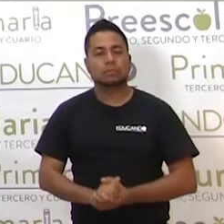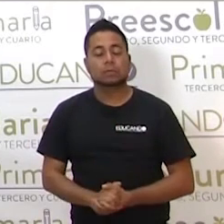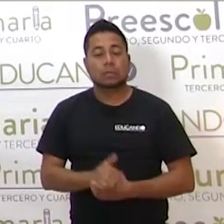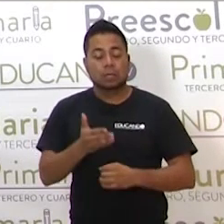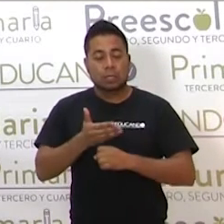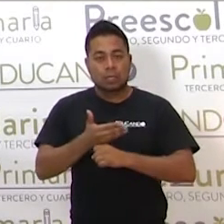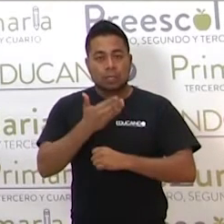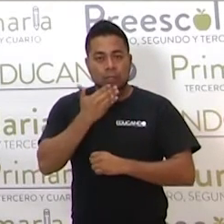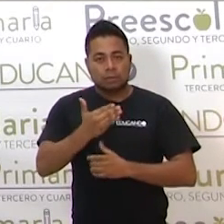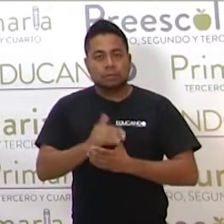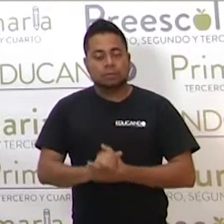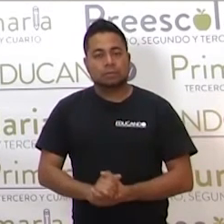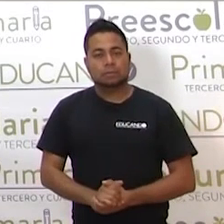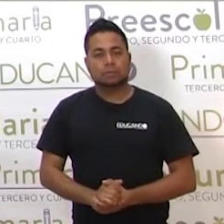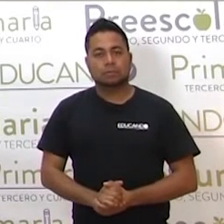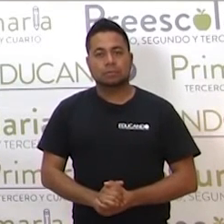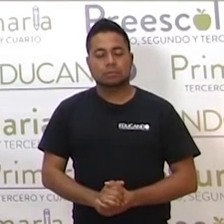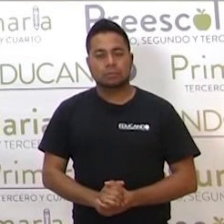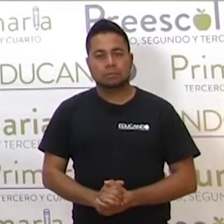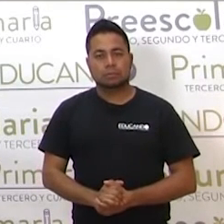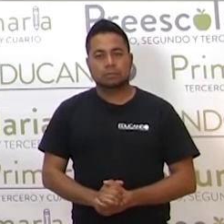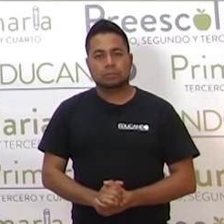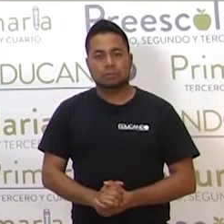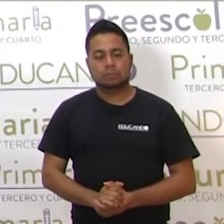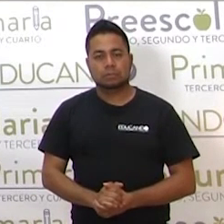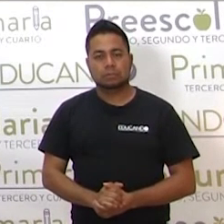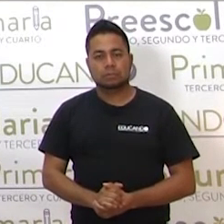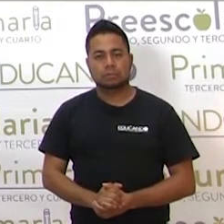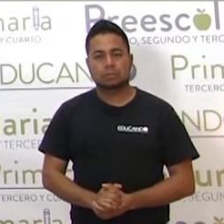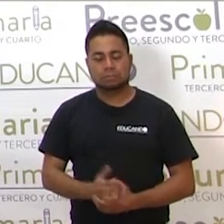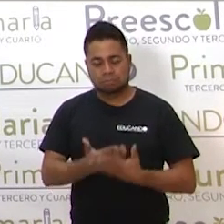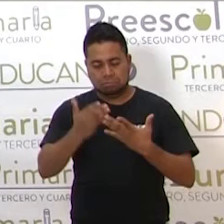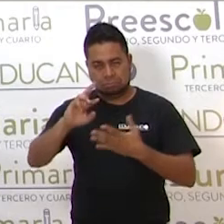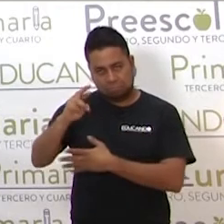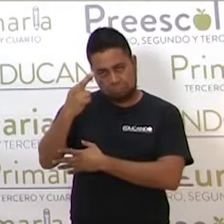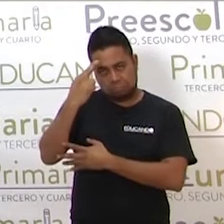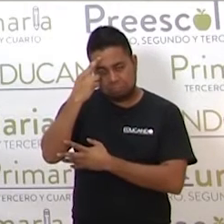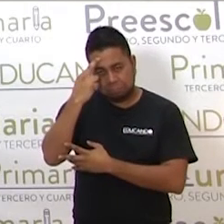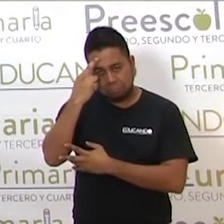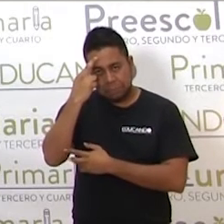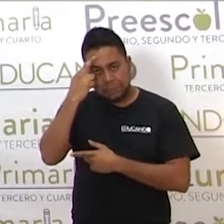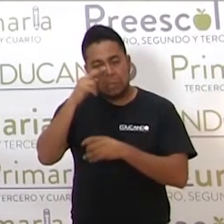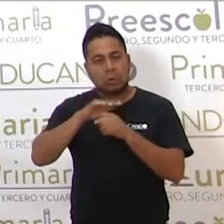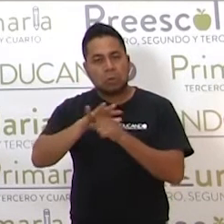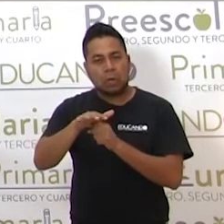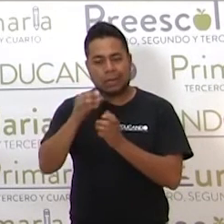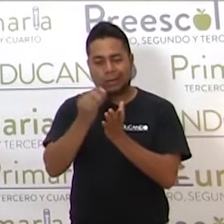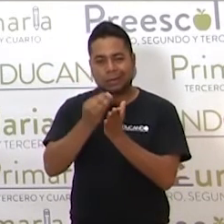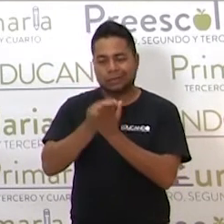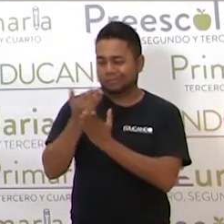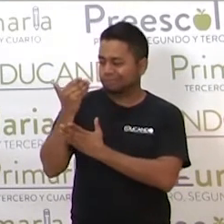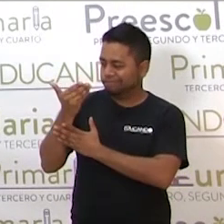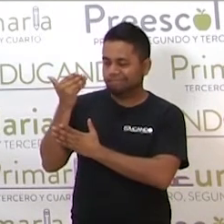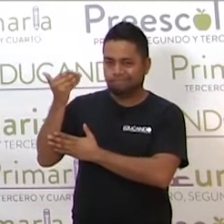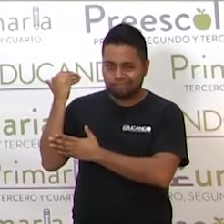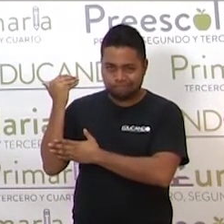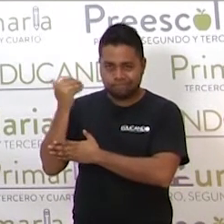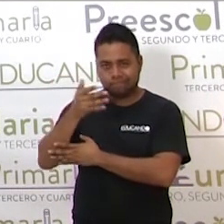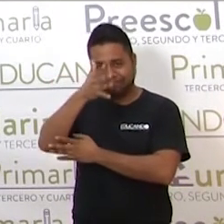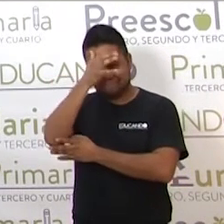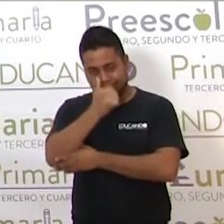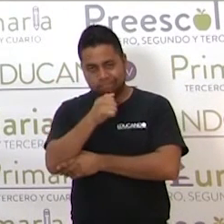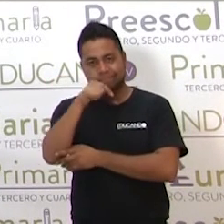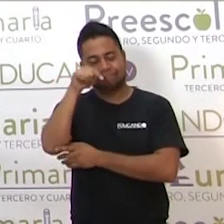entonces vamos a recordar un poco lo que vimos en las sesiones anteriores. Estuvimos